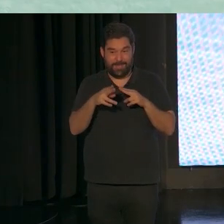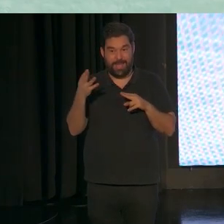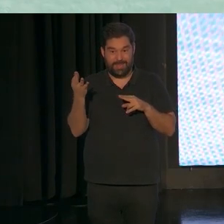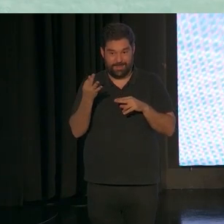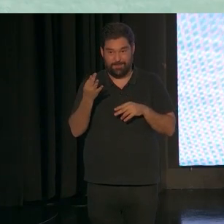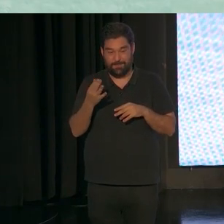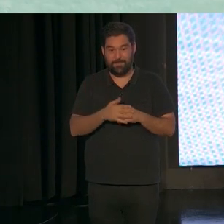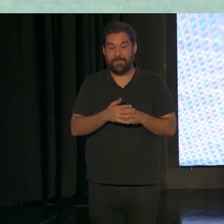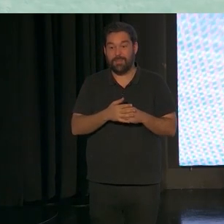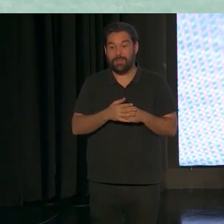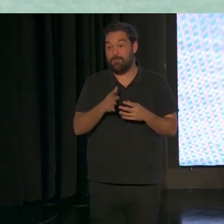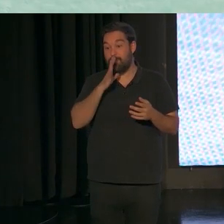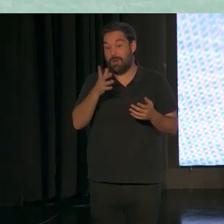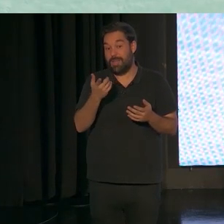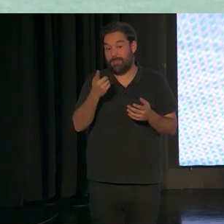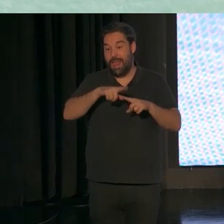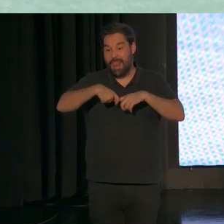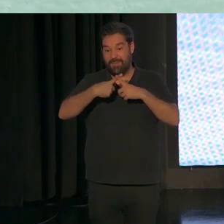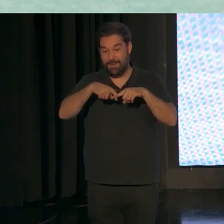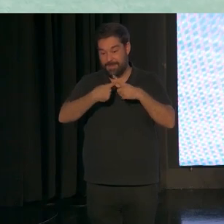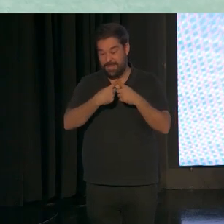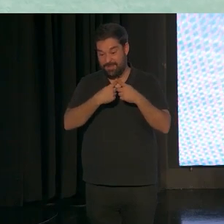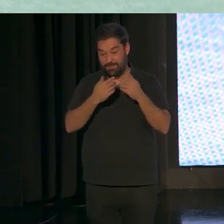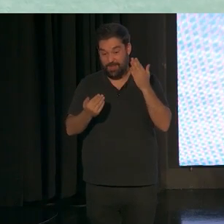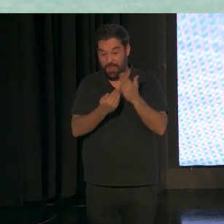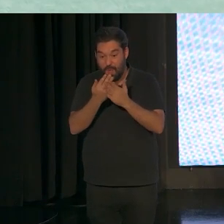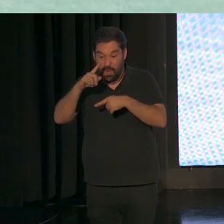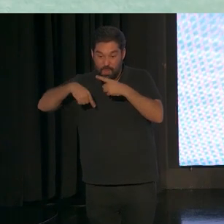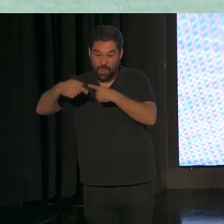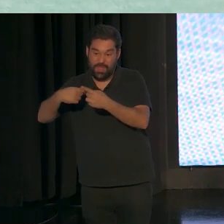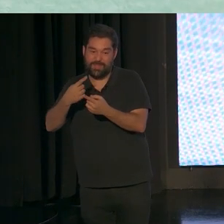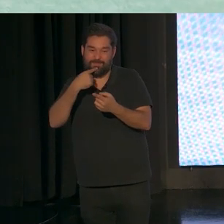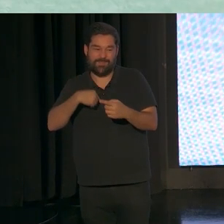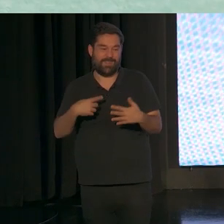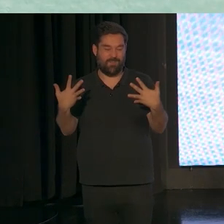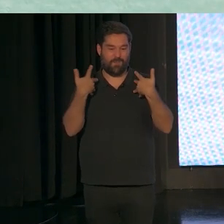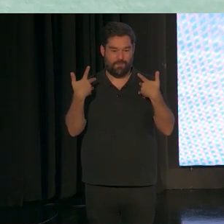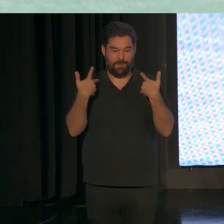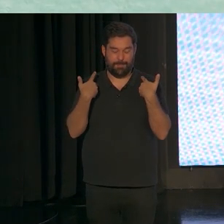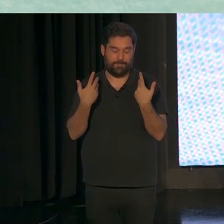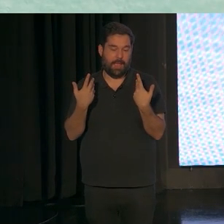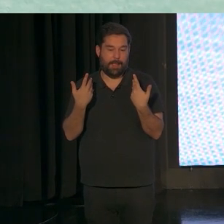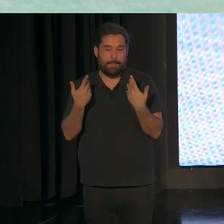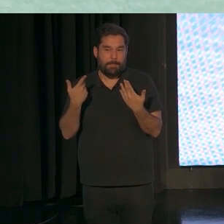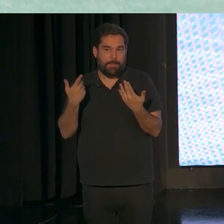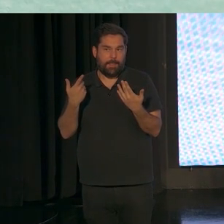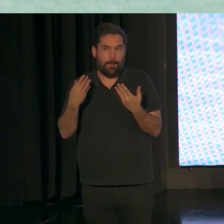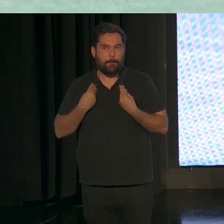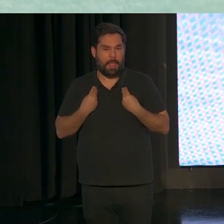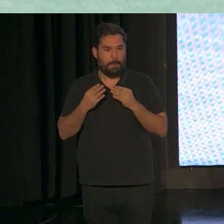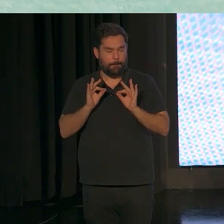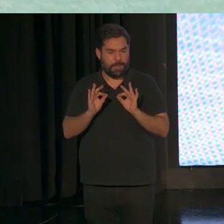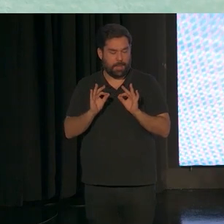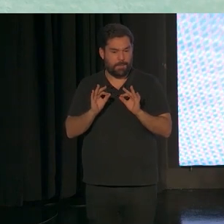tengo clarísimo porque eso es lo que nos llega de las familias en el día a día mi realidad ya es muy diferente yo Bueno muy diferente mi hijo el que tiene